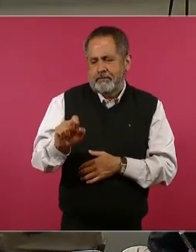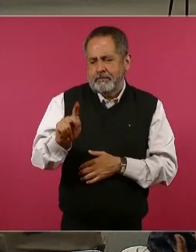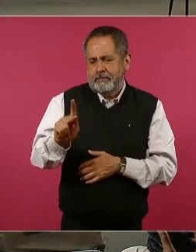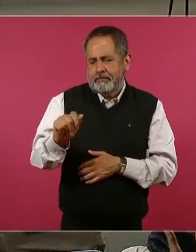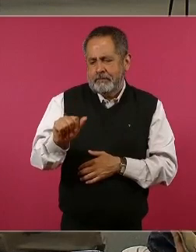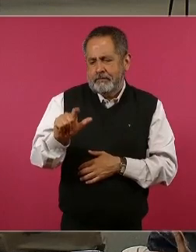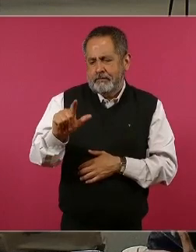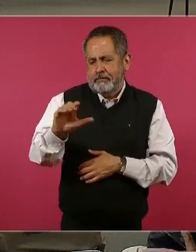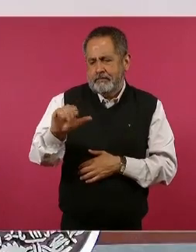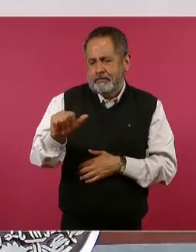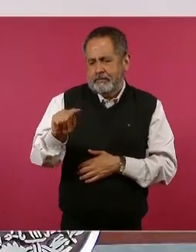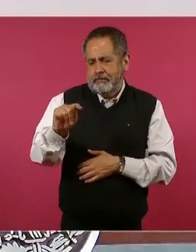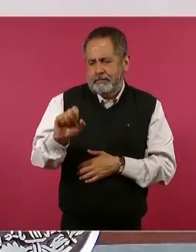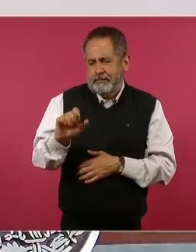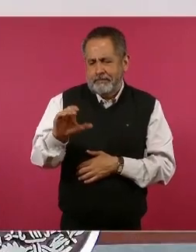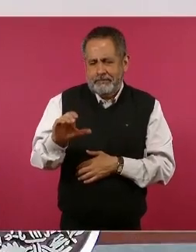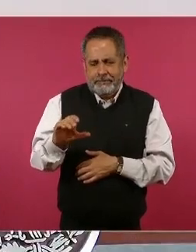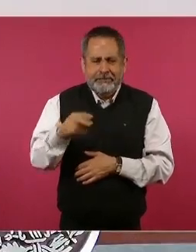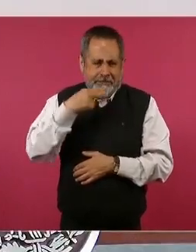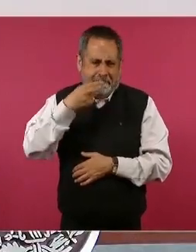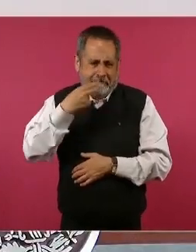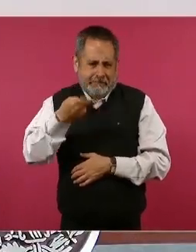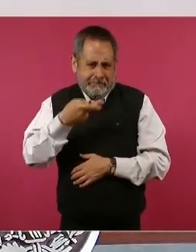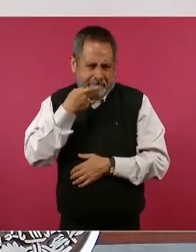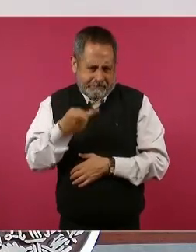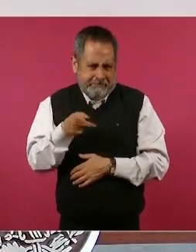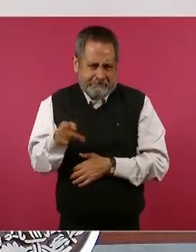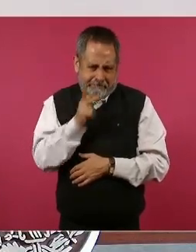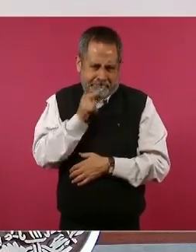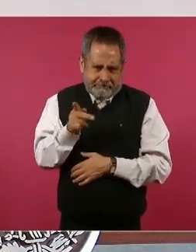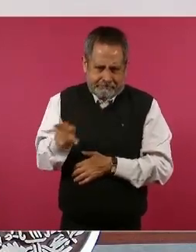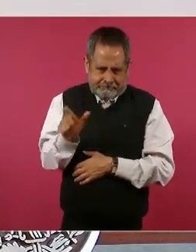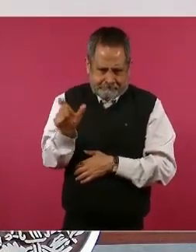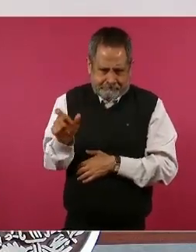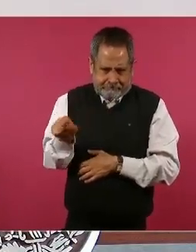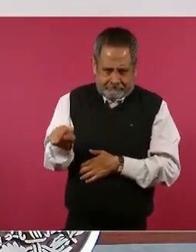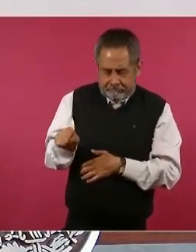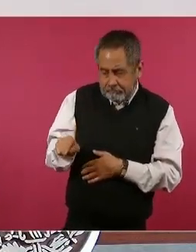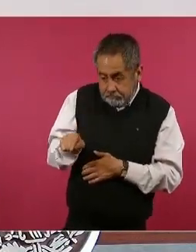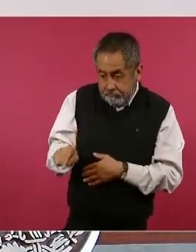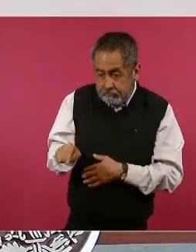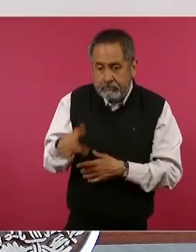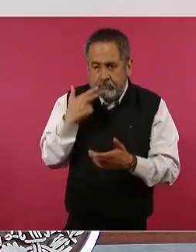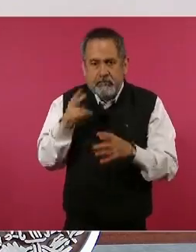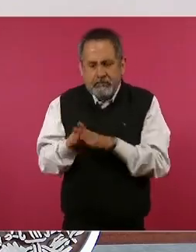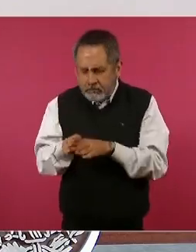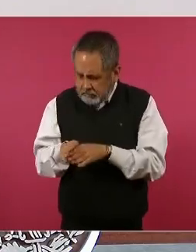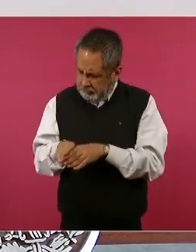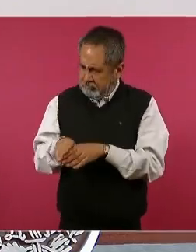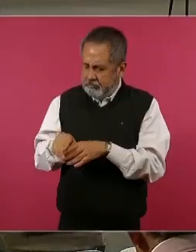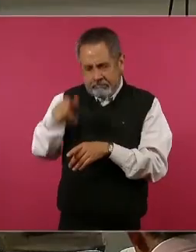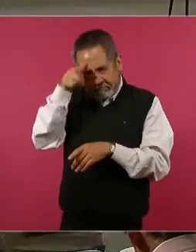tepalcates, que nos dan mucha información sobre procesos migratorios,